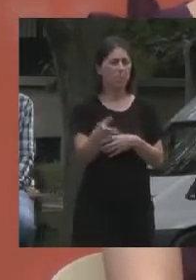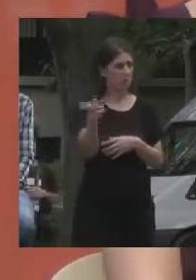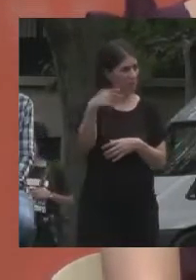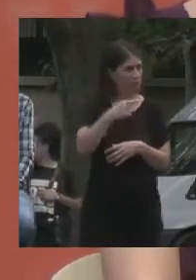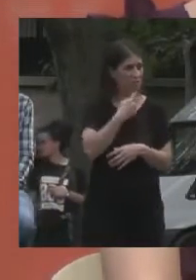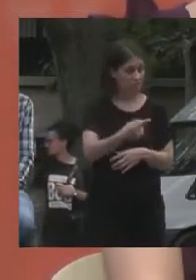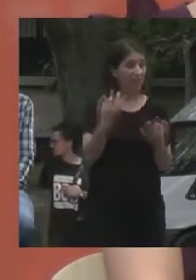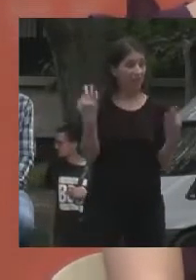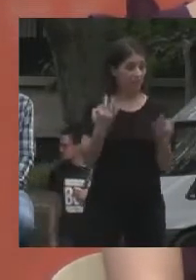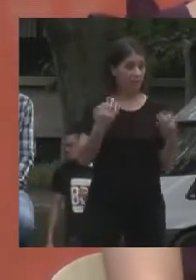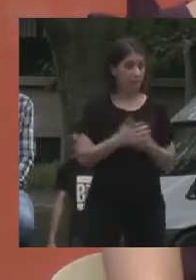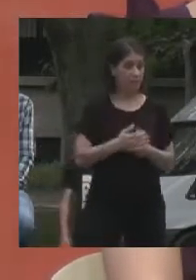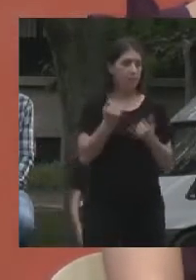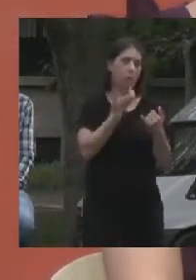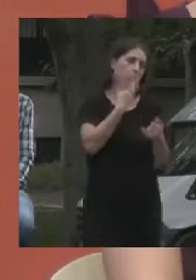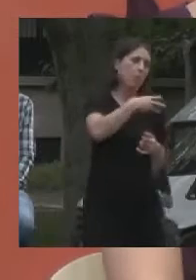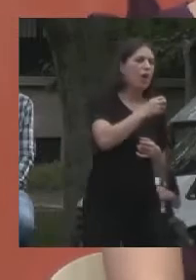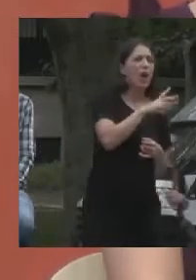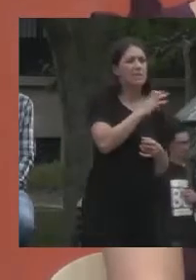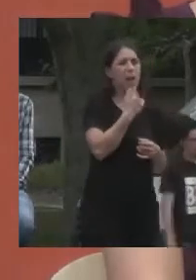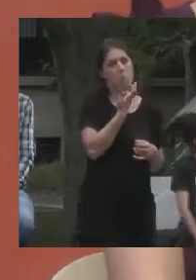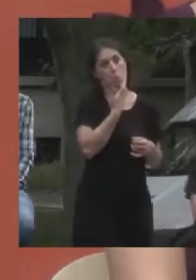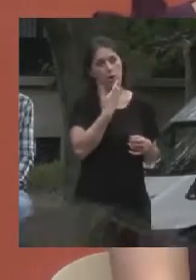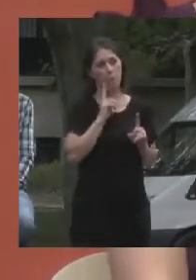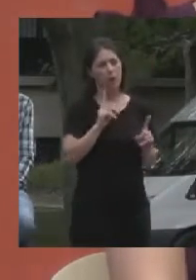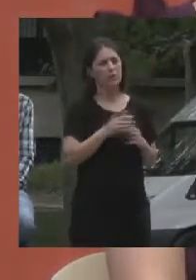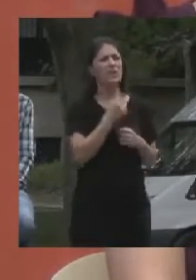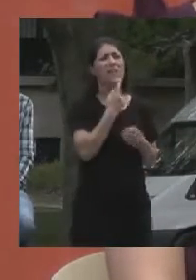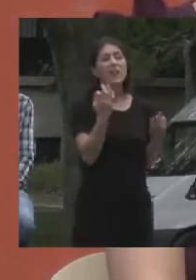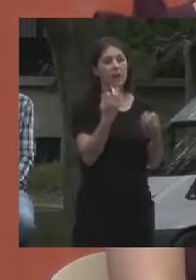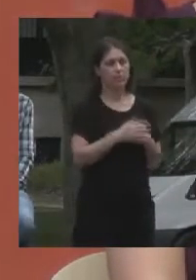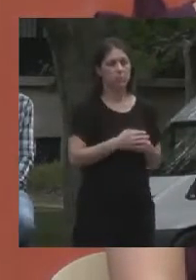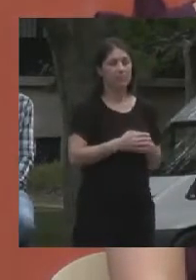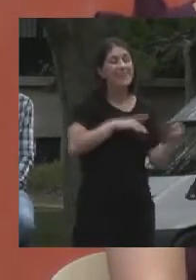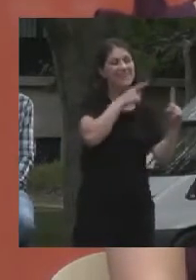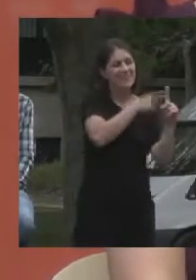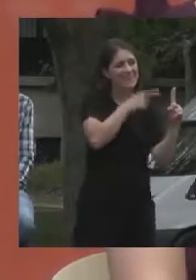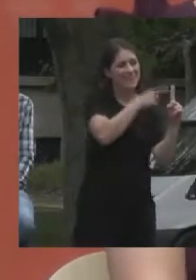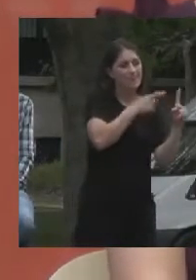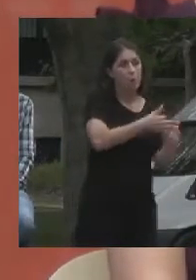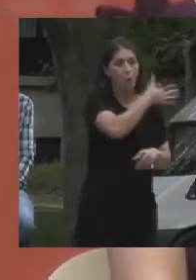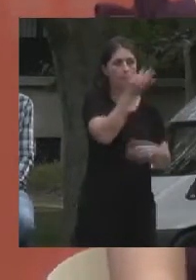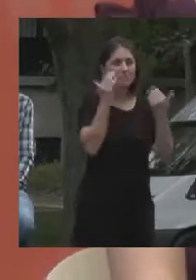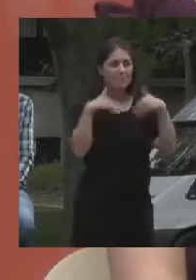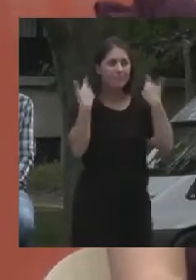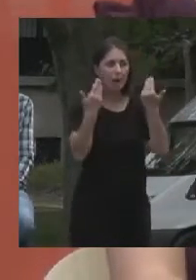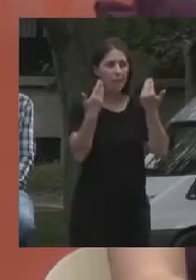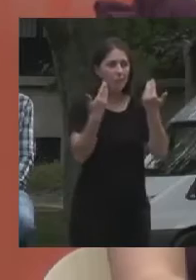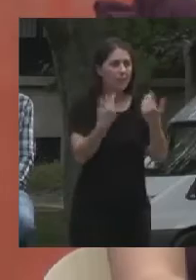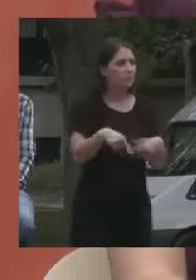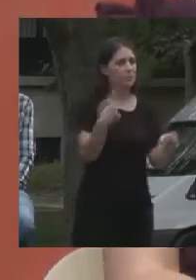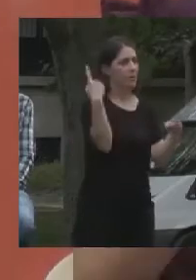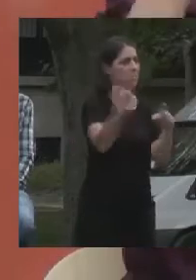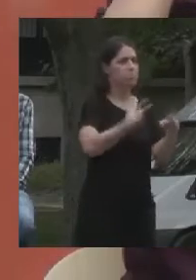italianos, o Mario Casciari e tal, que o clientelismo e a mafia son